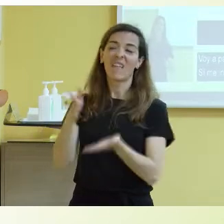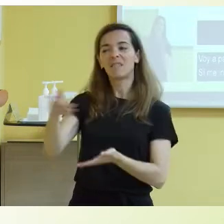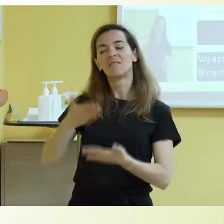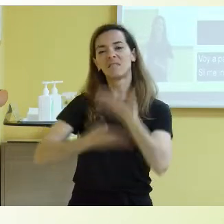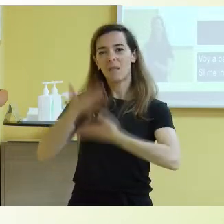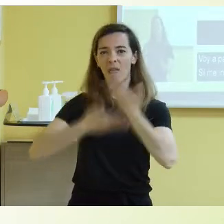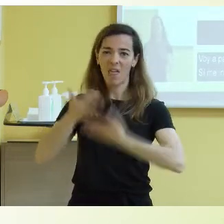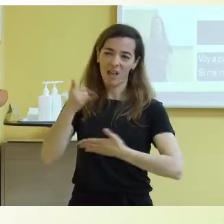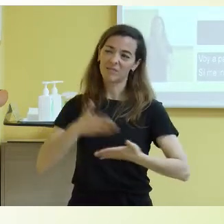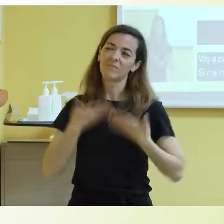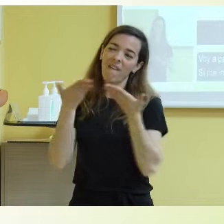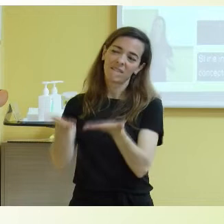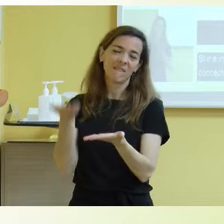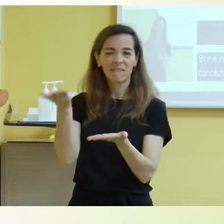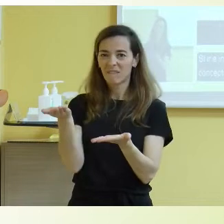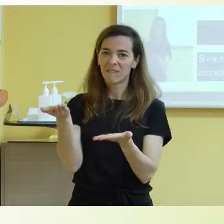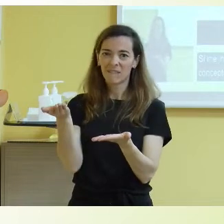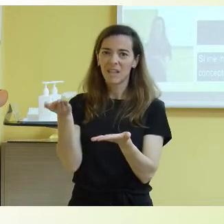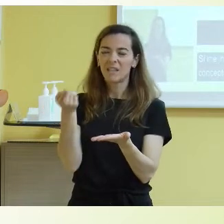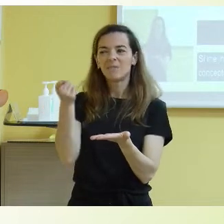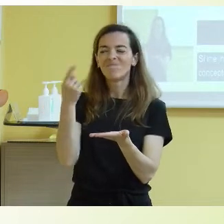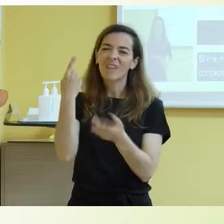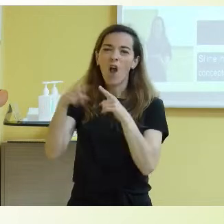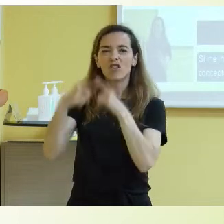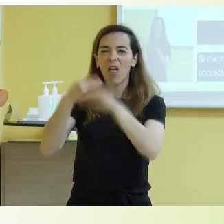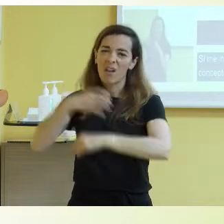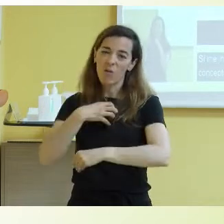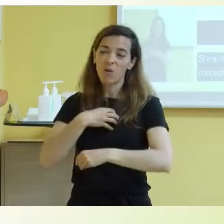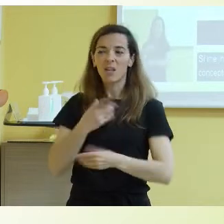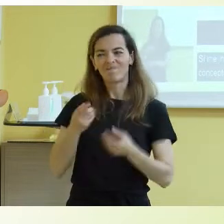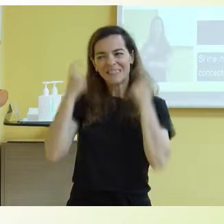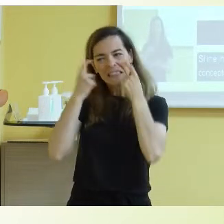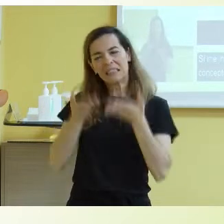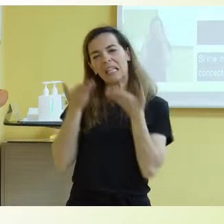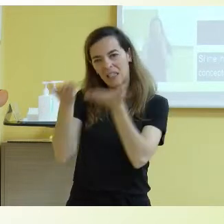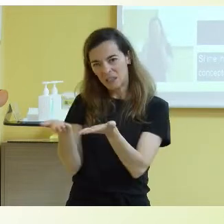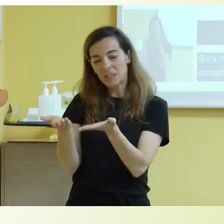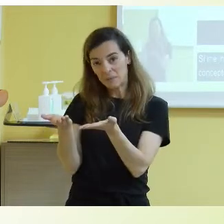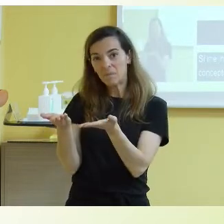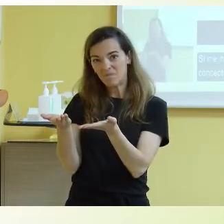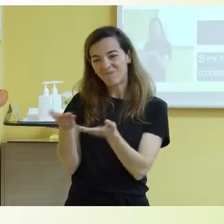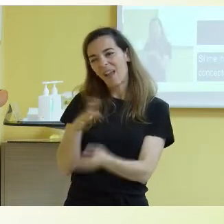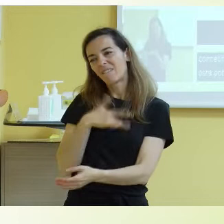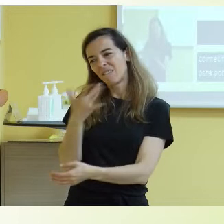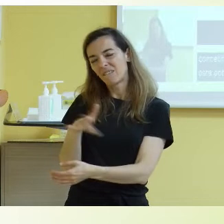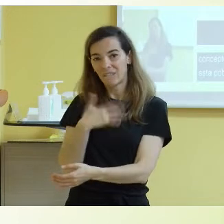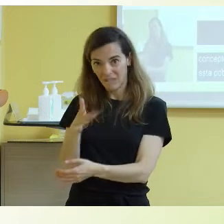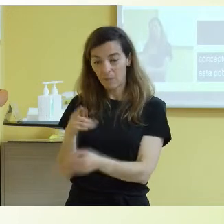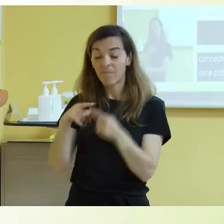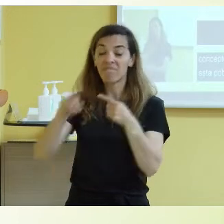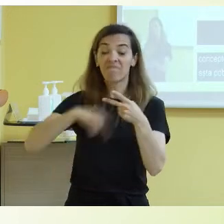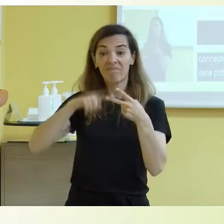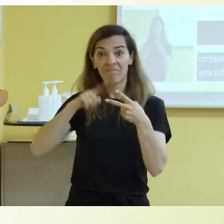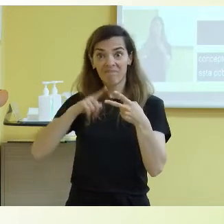deficiencia y que no puede hacer ciertas cosas y vamos a intentar ayudarla, en una aproximación caritativa. Luego vino el